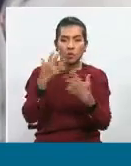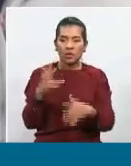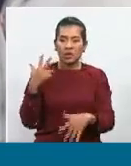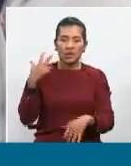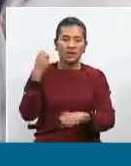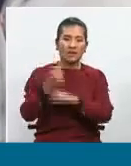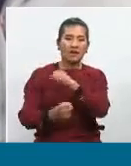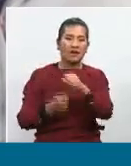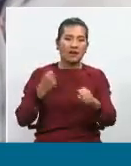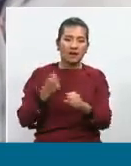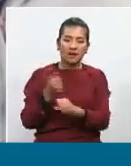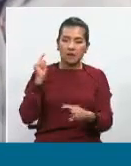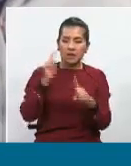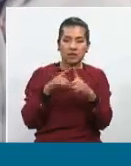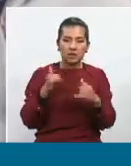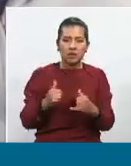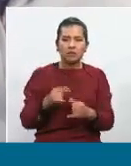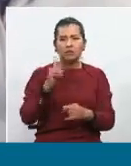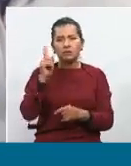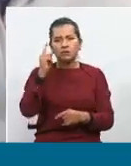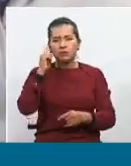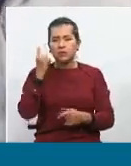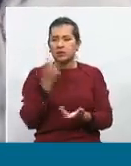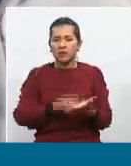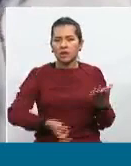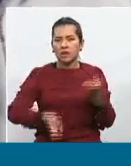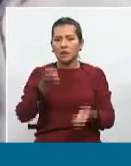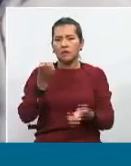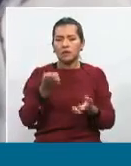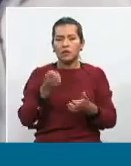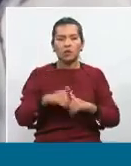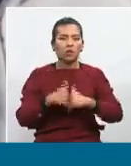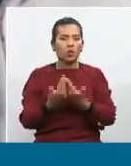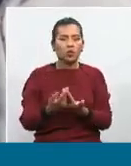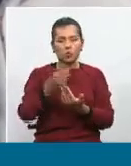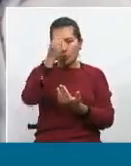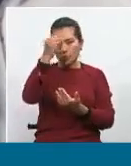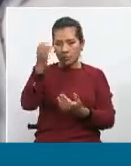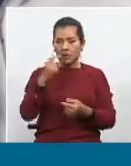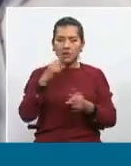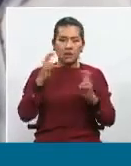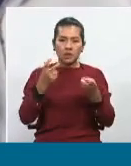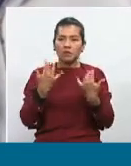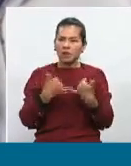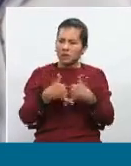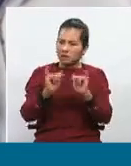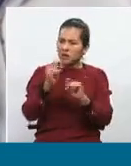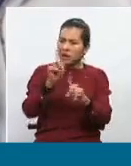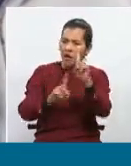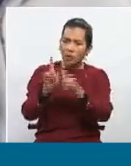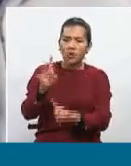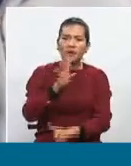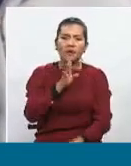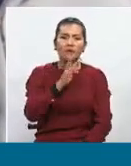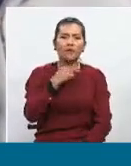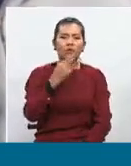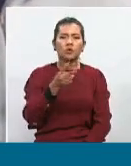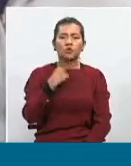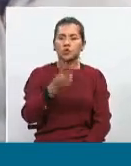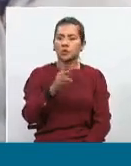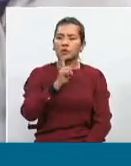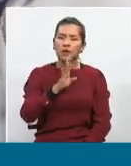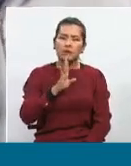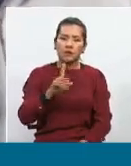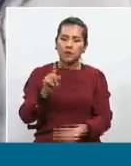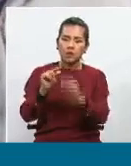que han sucedido, ¿cuál es su evaluación, cuál es su criterio, viceministro, en torno a eso, en torno a que sigan existiendo vocerías, sigan existiendo